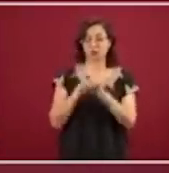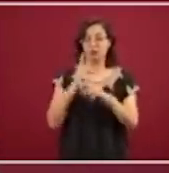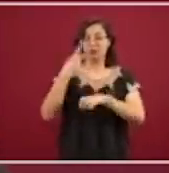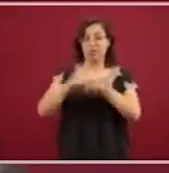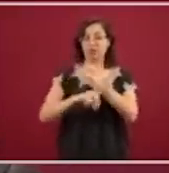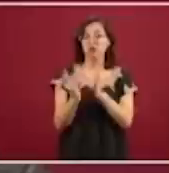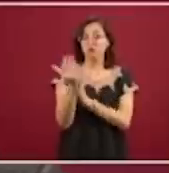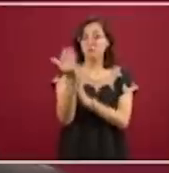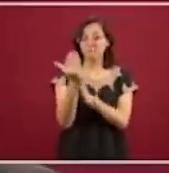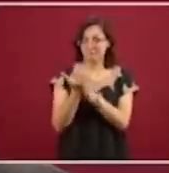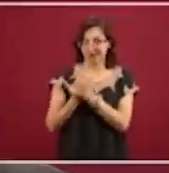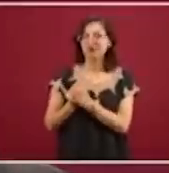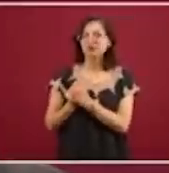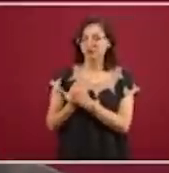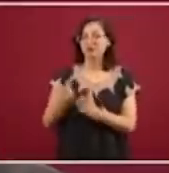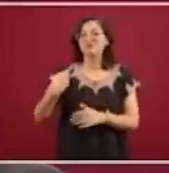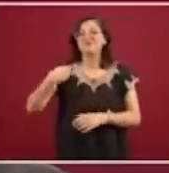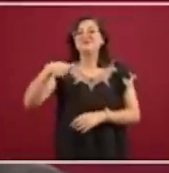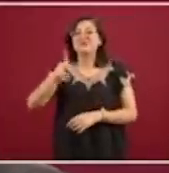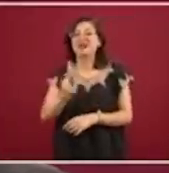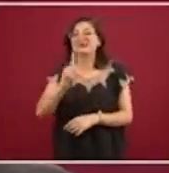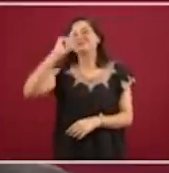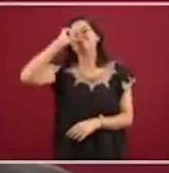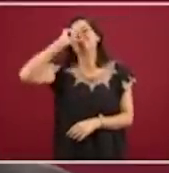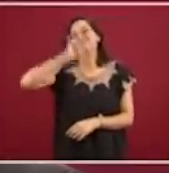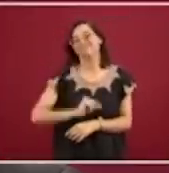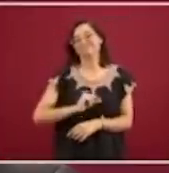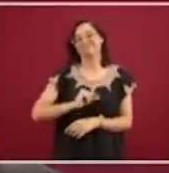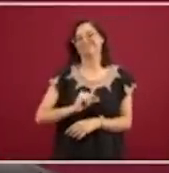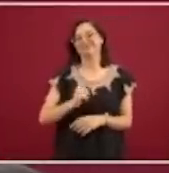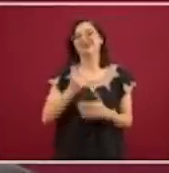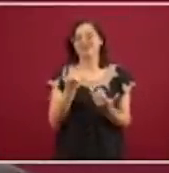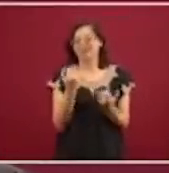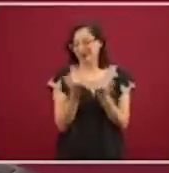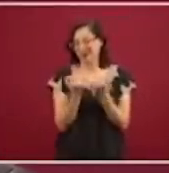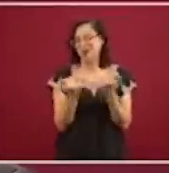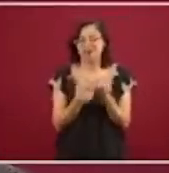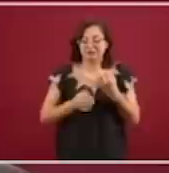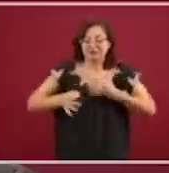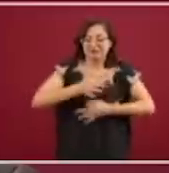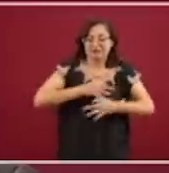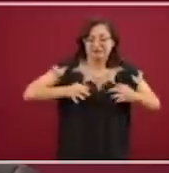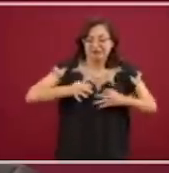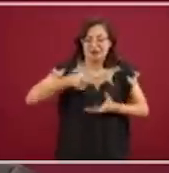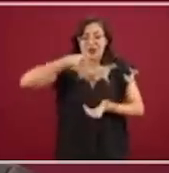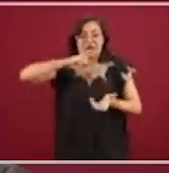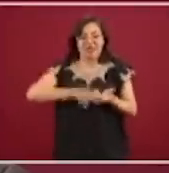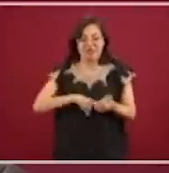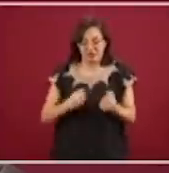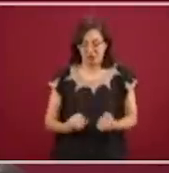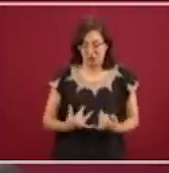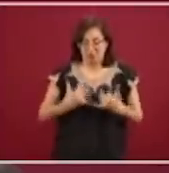daño pulmonar, pero podrían tener la desventaja de disminuir la inmunidad y retrasar el proceso